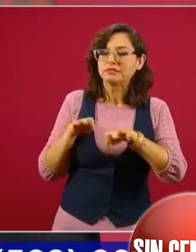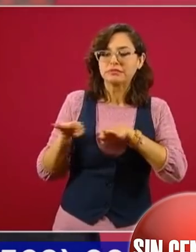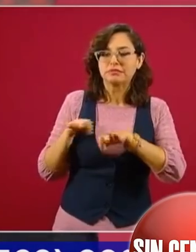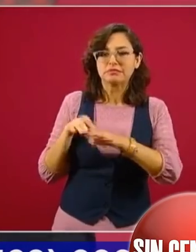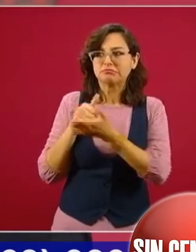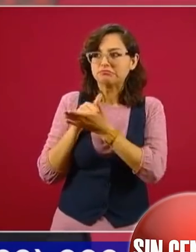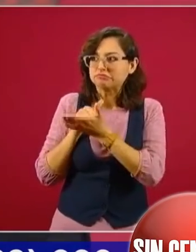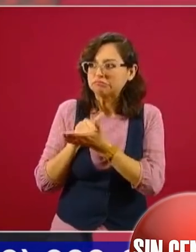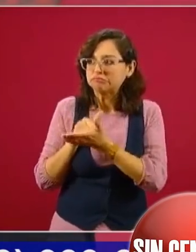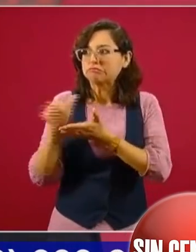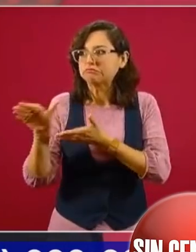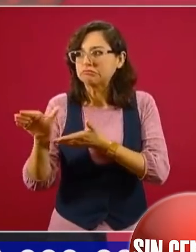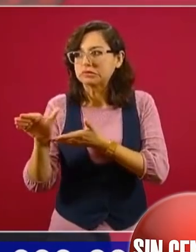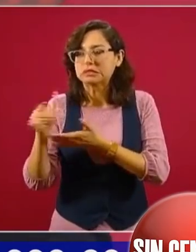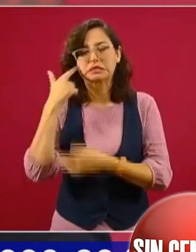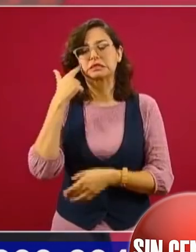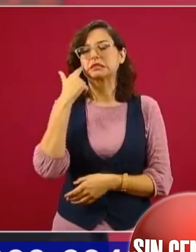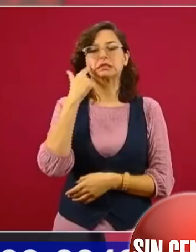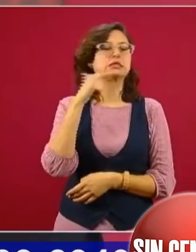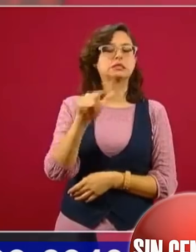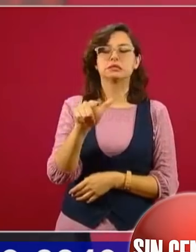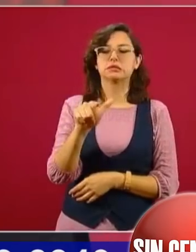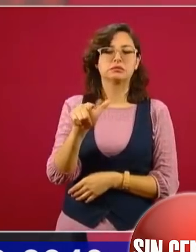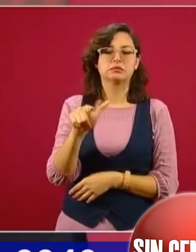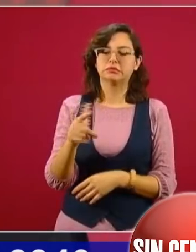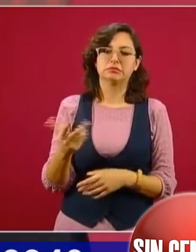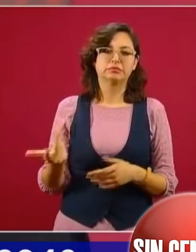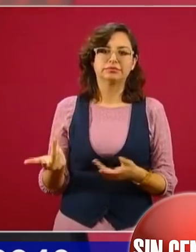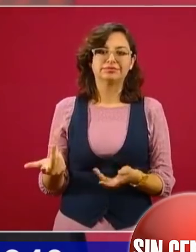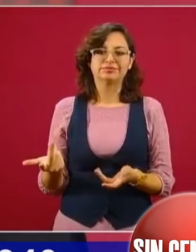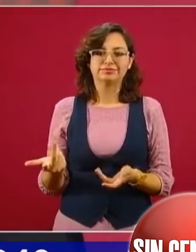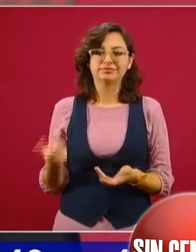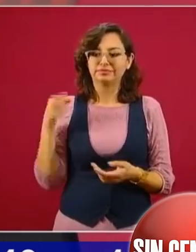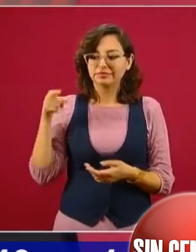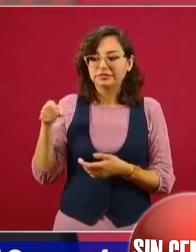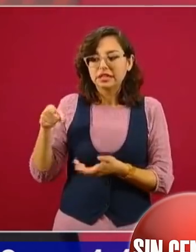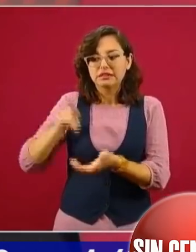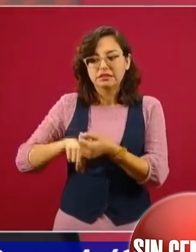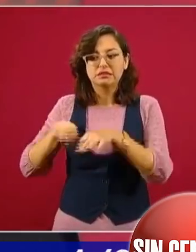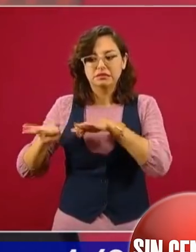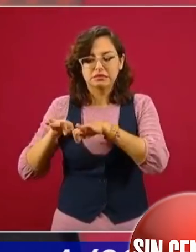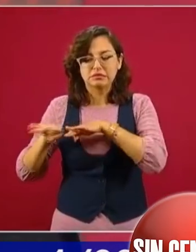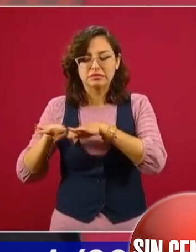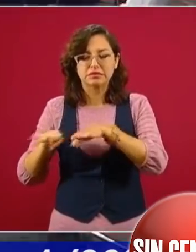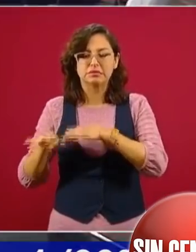a la gente que labora en esa pequeña empresa